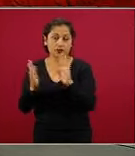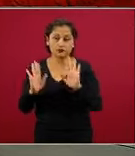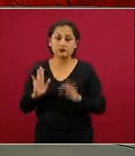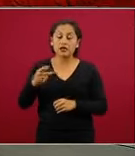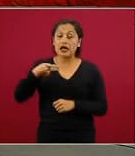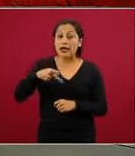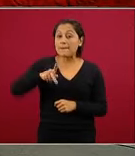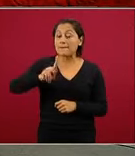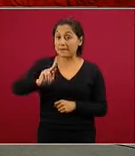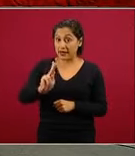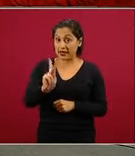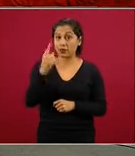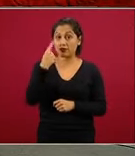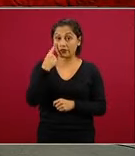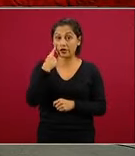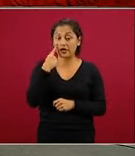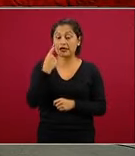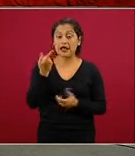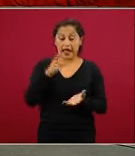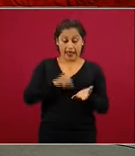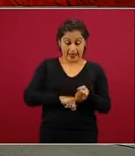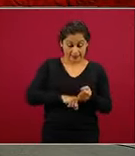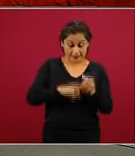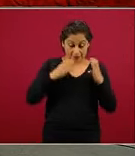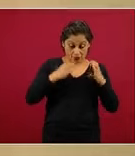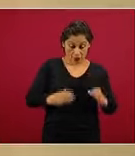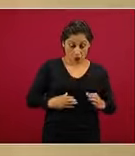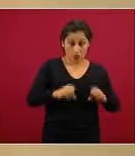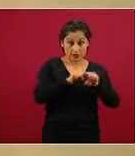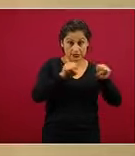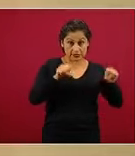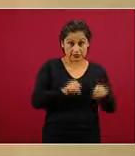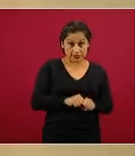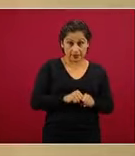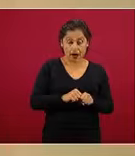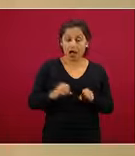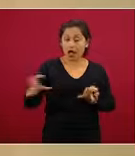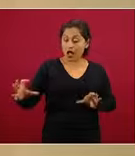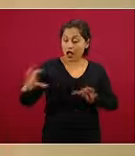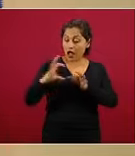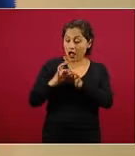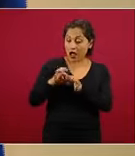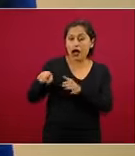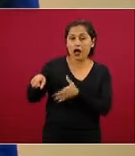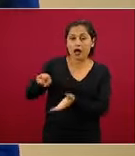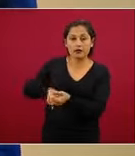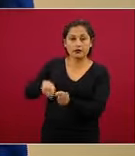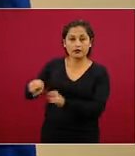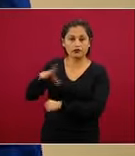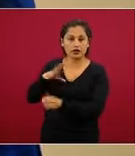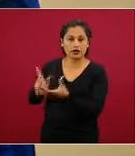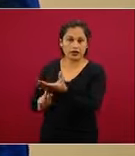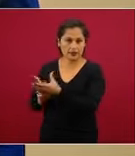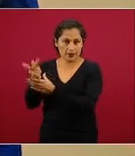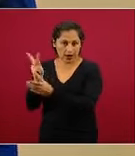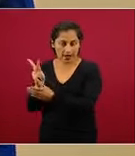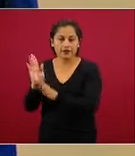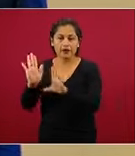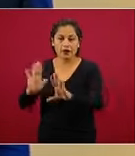llave maestra para este sistema está contenida en la planta. El día de hoy en todo el planeta estamos